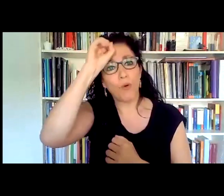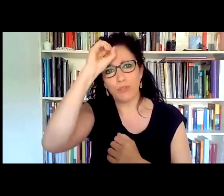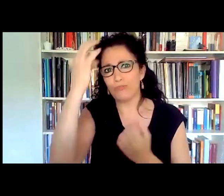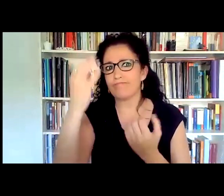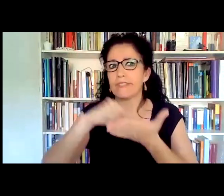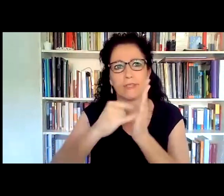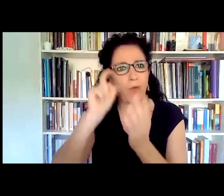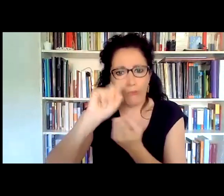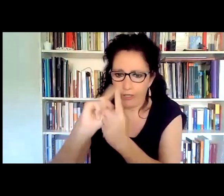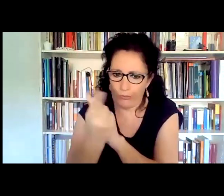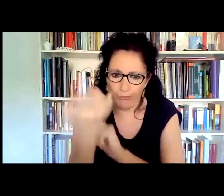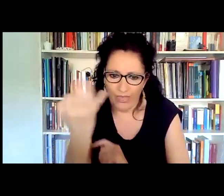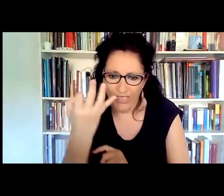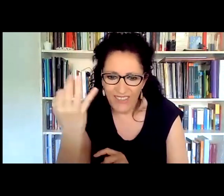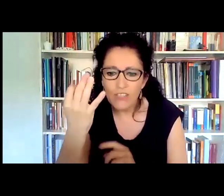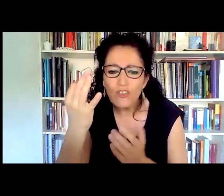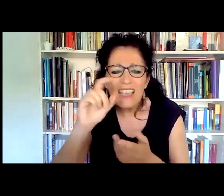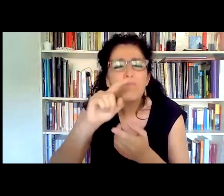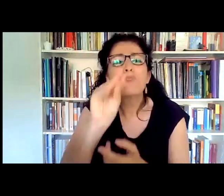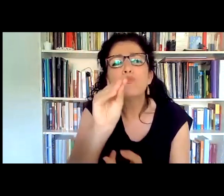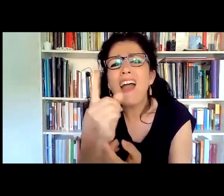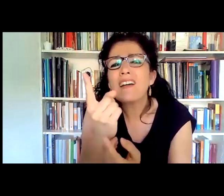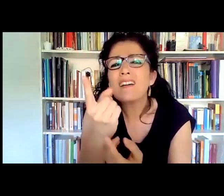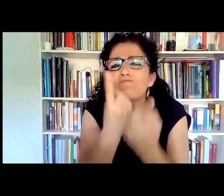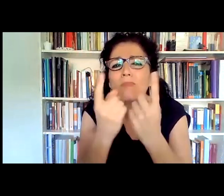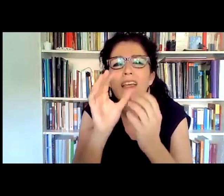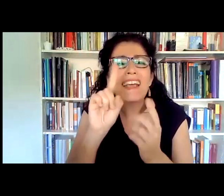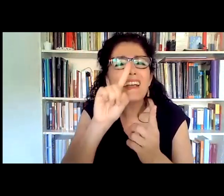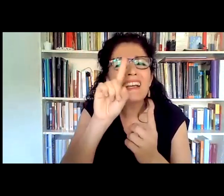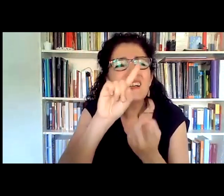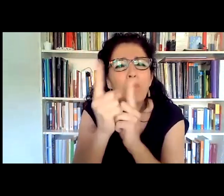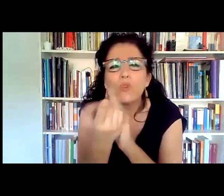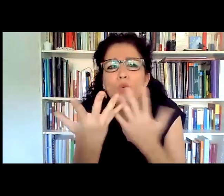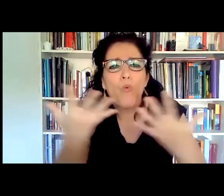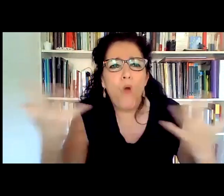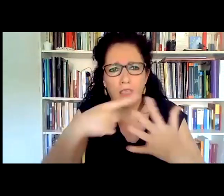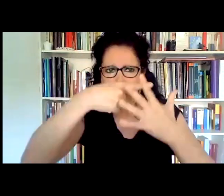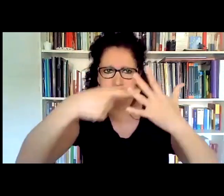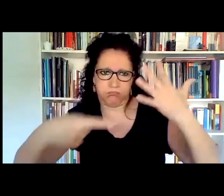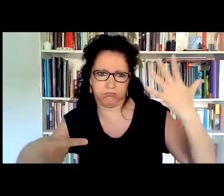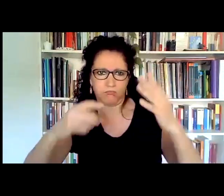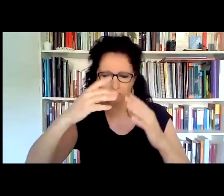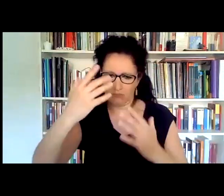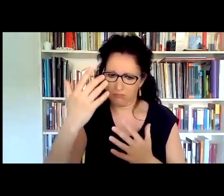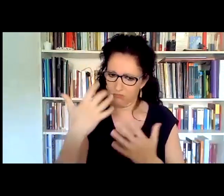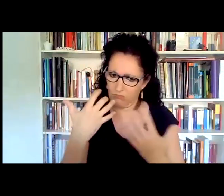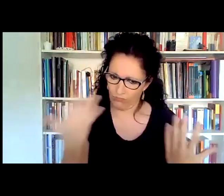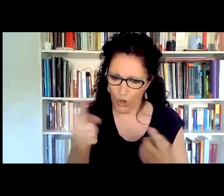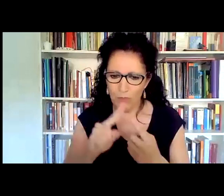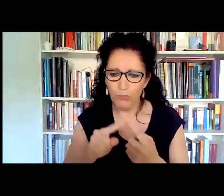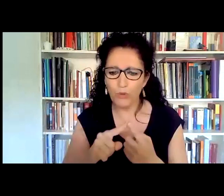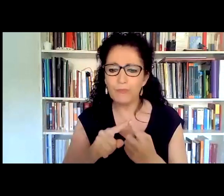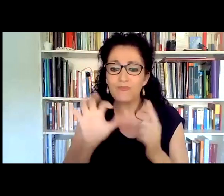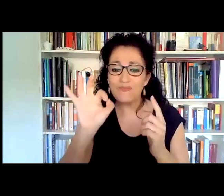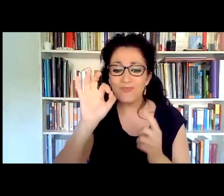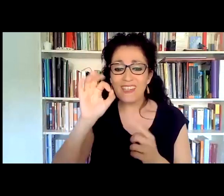el 87%, opinaba que sí, que debían de existir ciertos cambios y